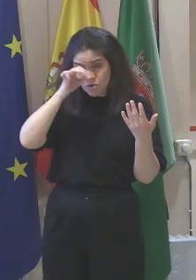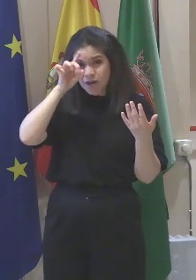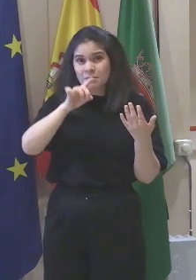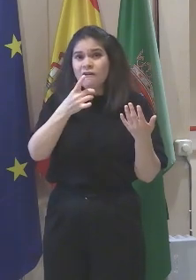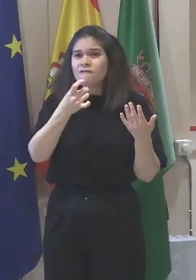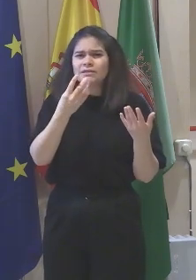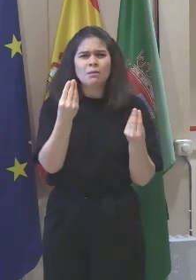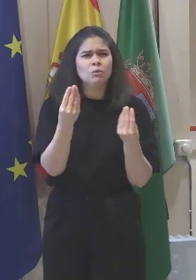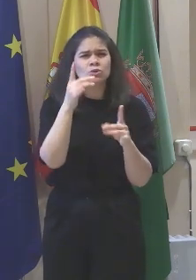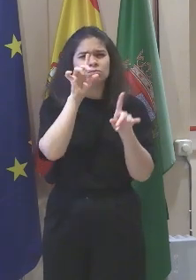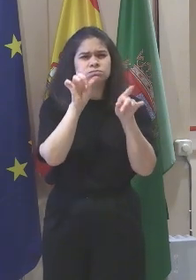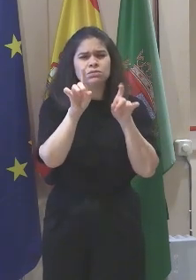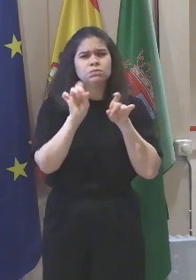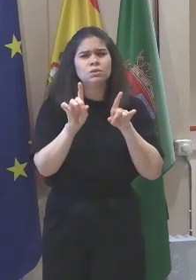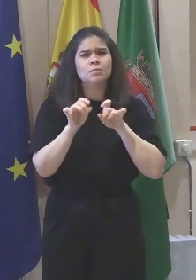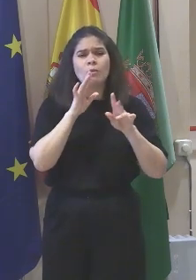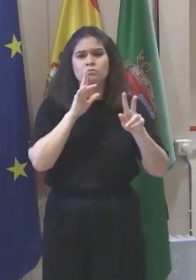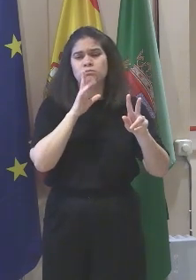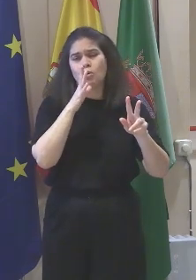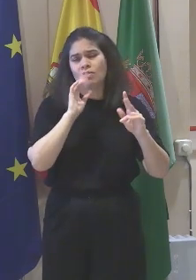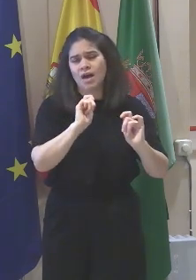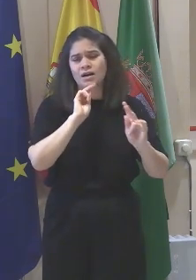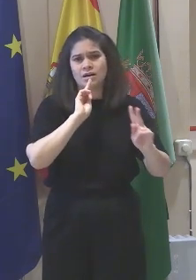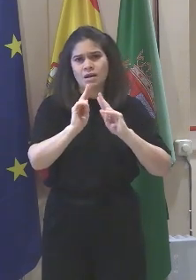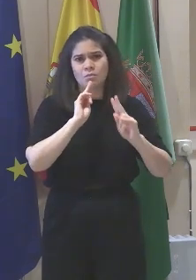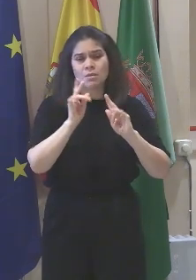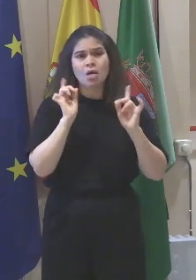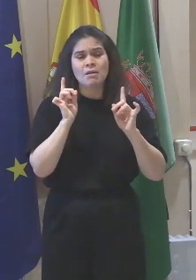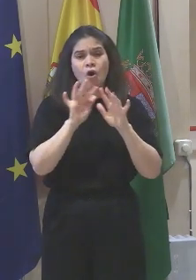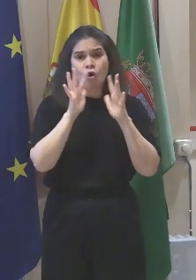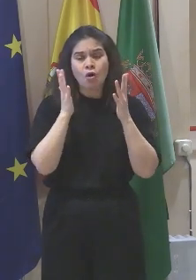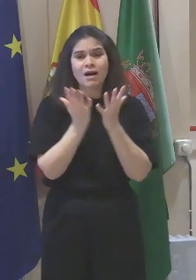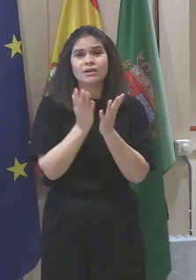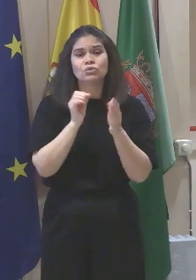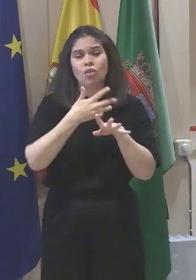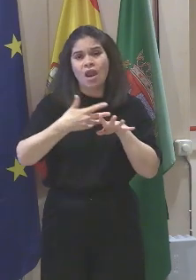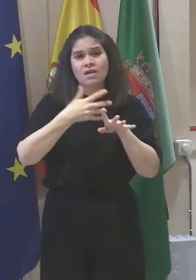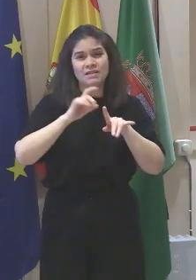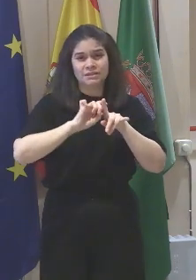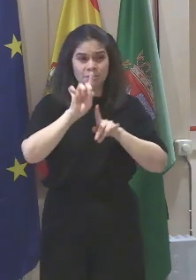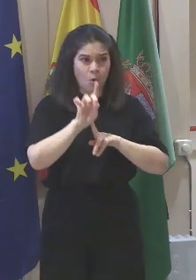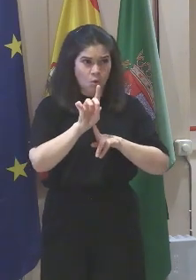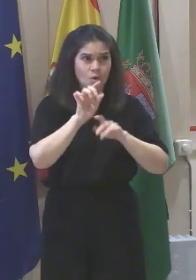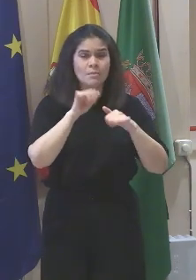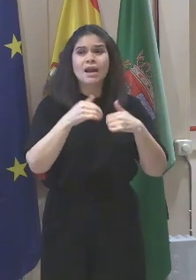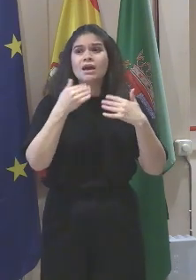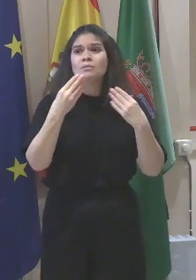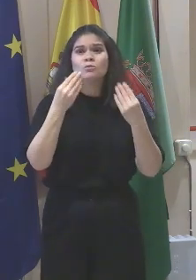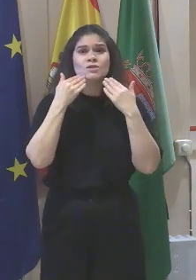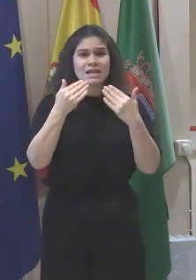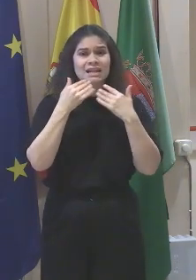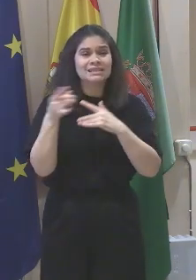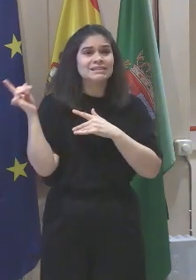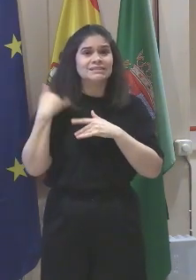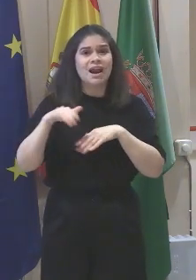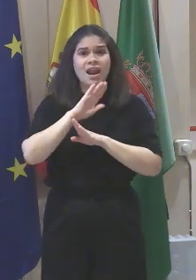muchos interrogantes por resolver en el camino para una prevención global de la diabetes tipo 1. Muchas gracias. Esta es mi última diapositiva